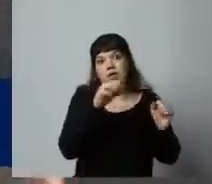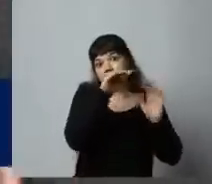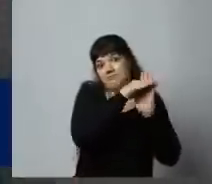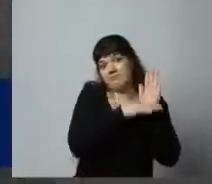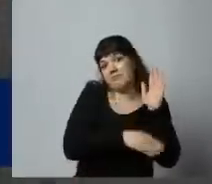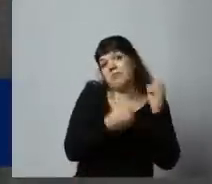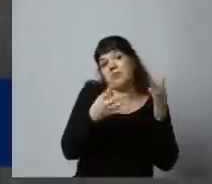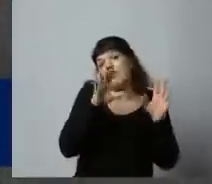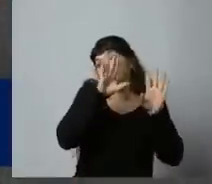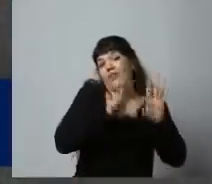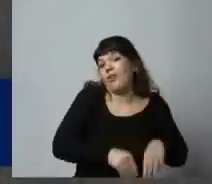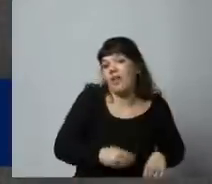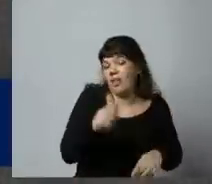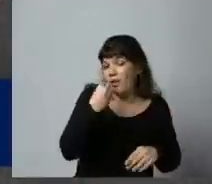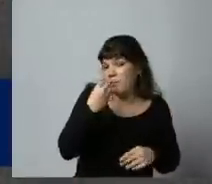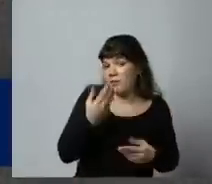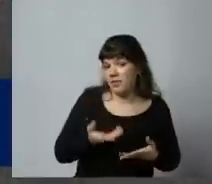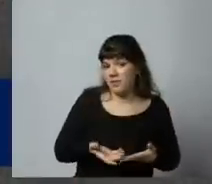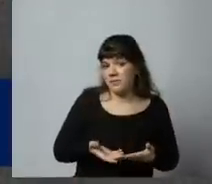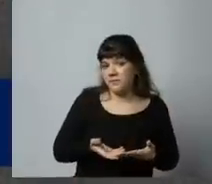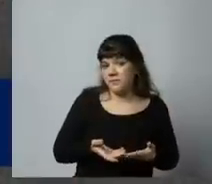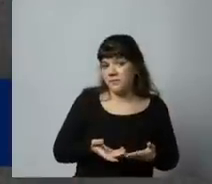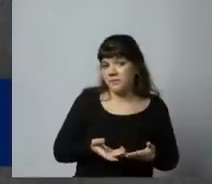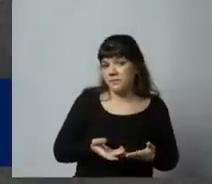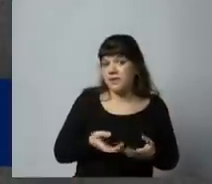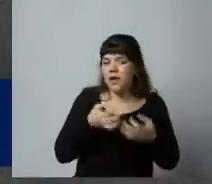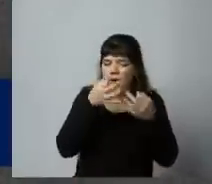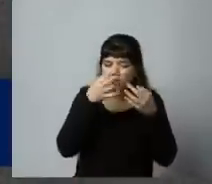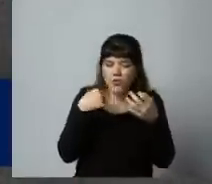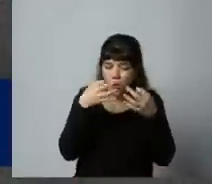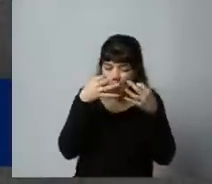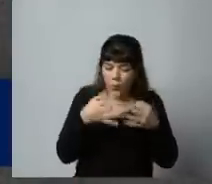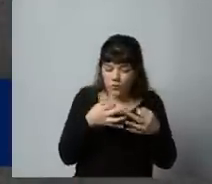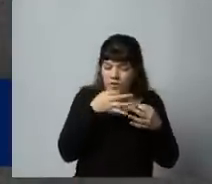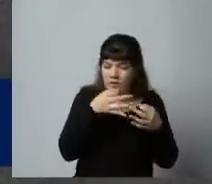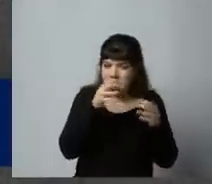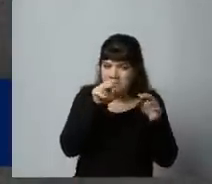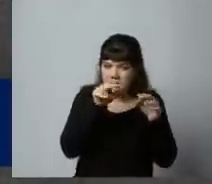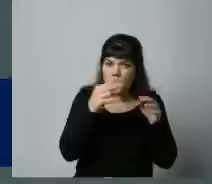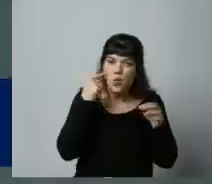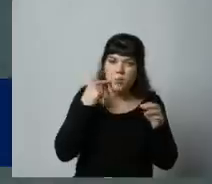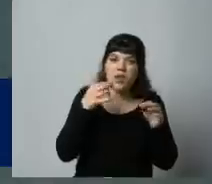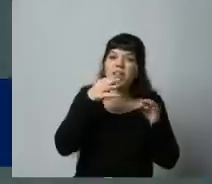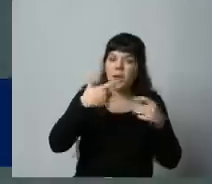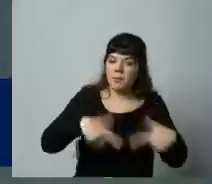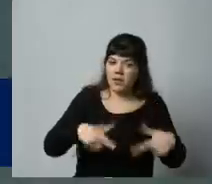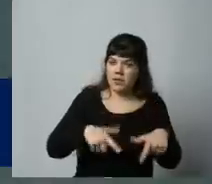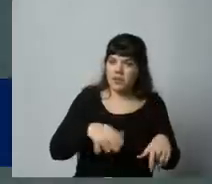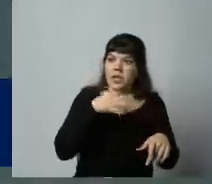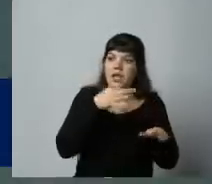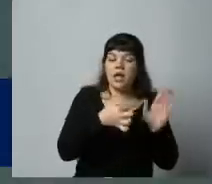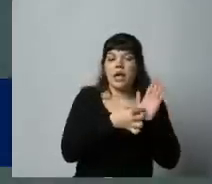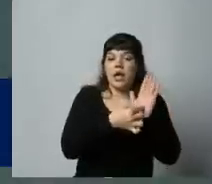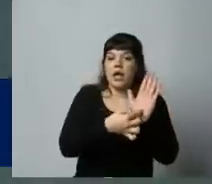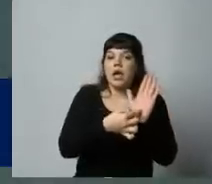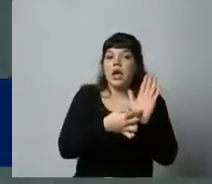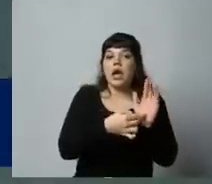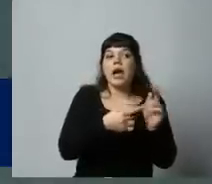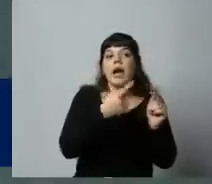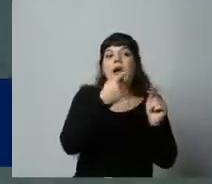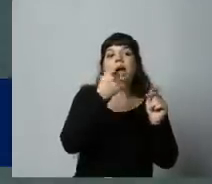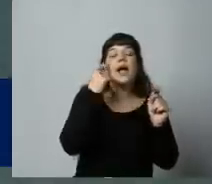tienen que almorzar y y voy a tomar exactamente los números que manejó el ministro el ministro dice en la escuela